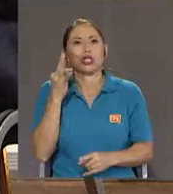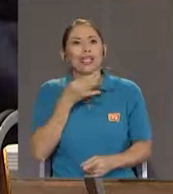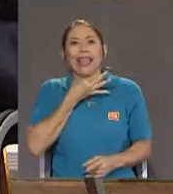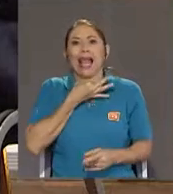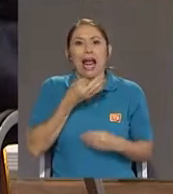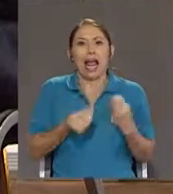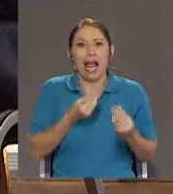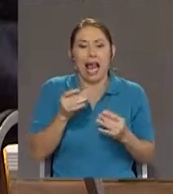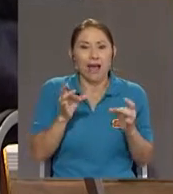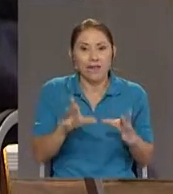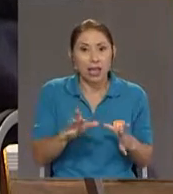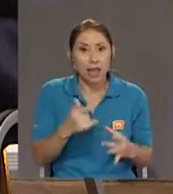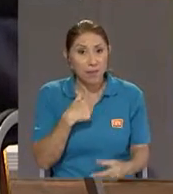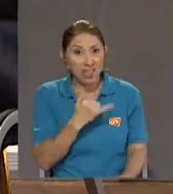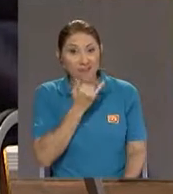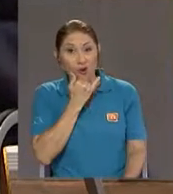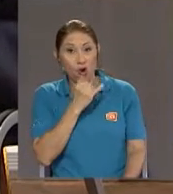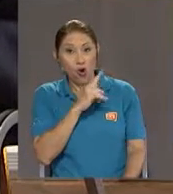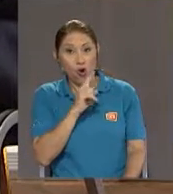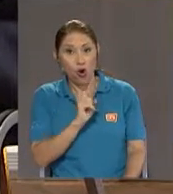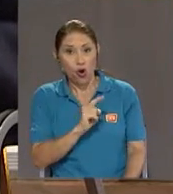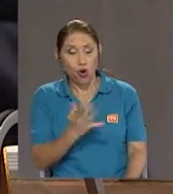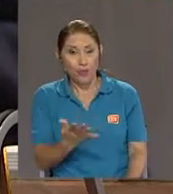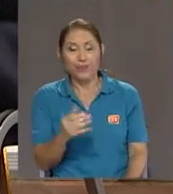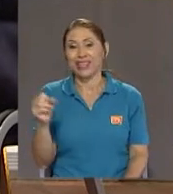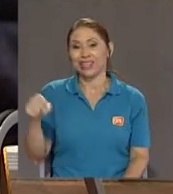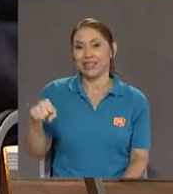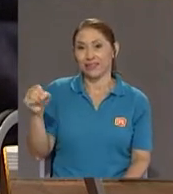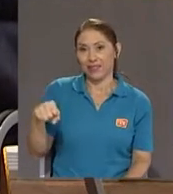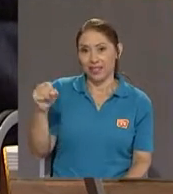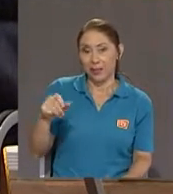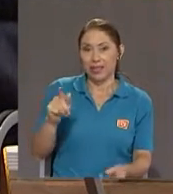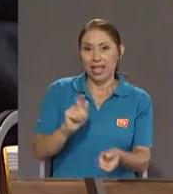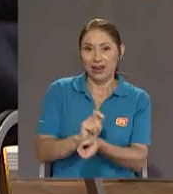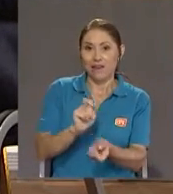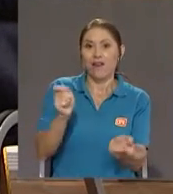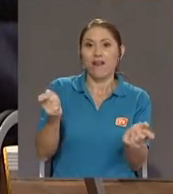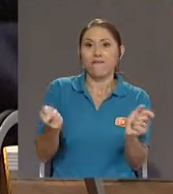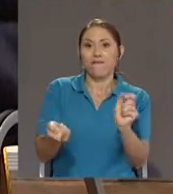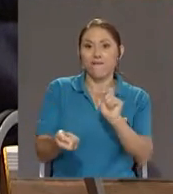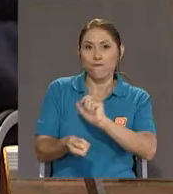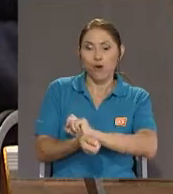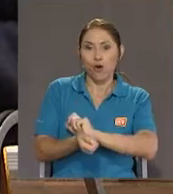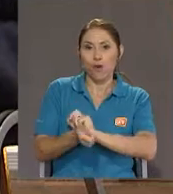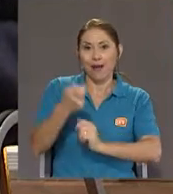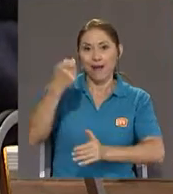Fernando? Sí, efectivamente, la reforma que planteamos